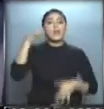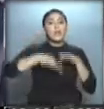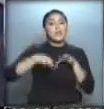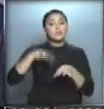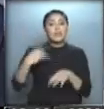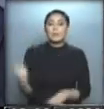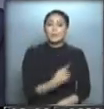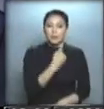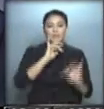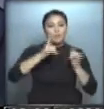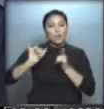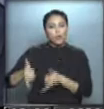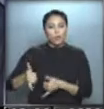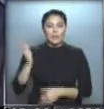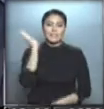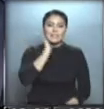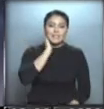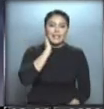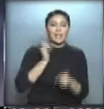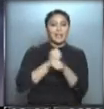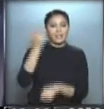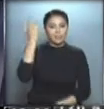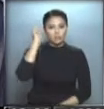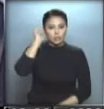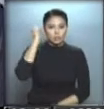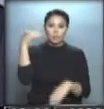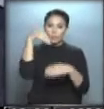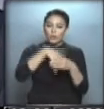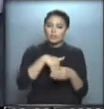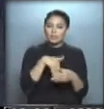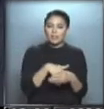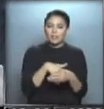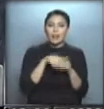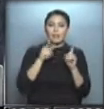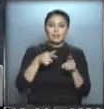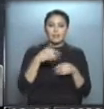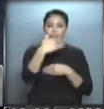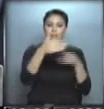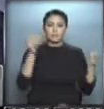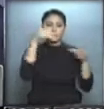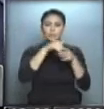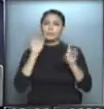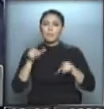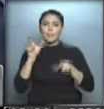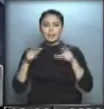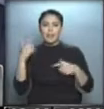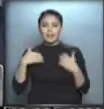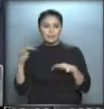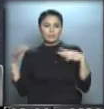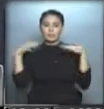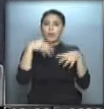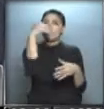por primera vez votaron los jóvenes de 16 a 18 años donde fueron a las urnas muchísimos argentinos y